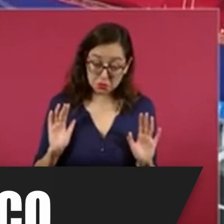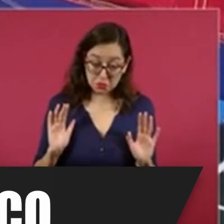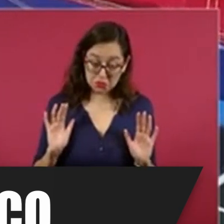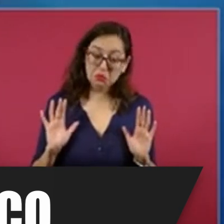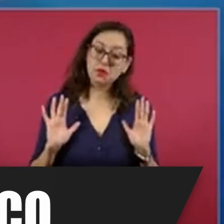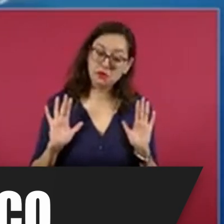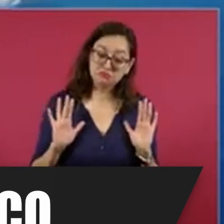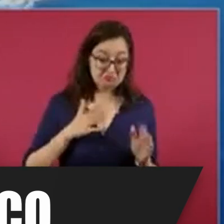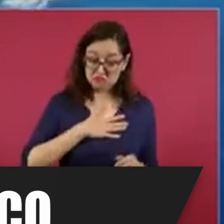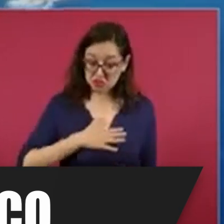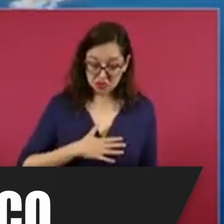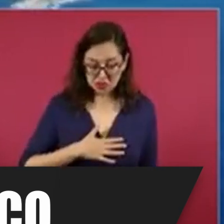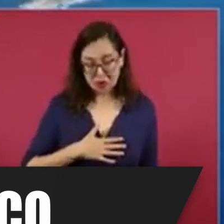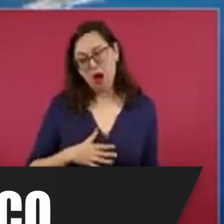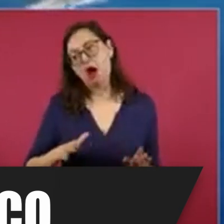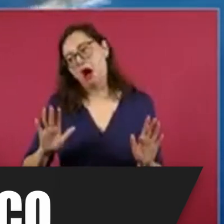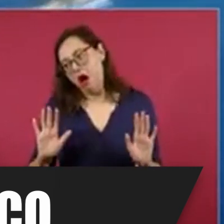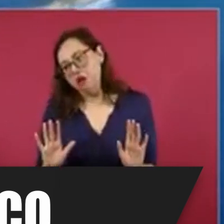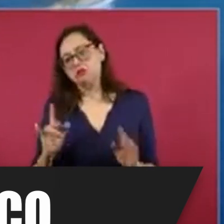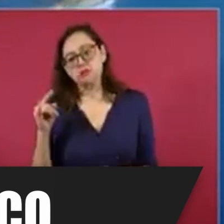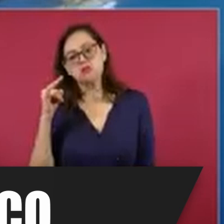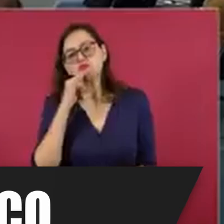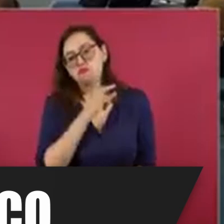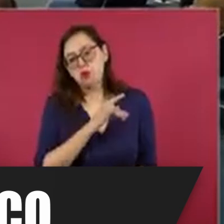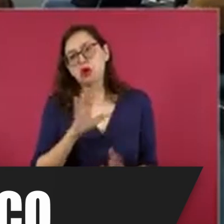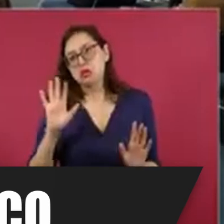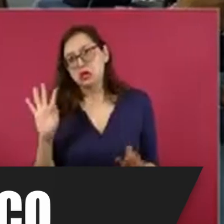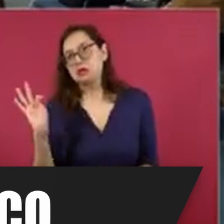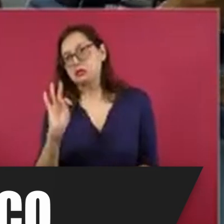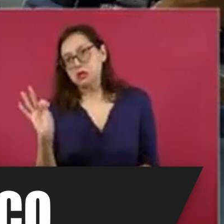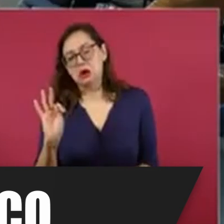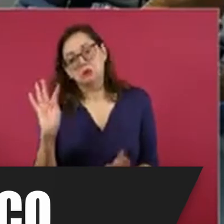y que ya impere la hipocresía, porque hablan